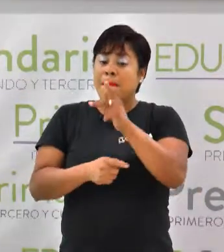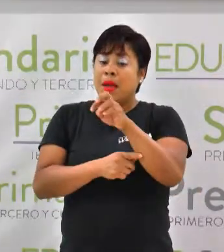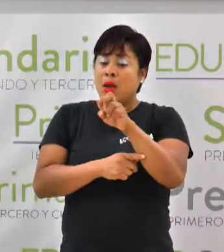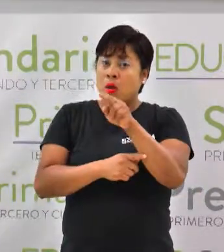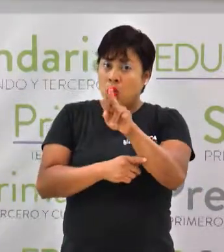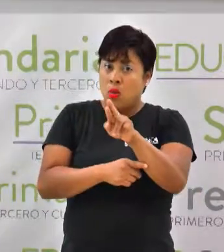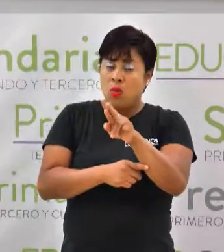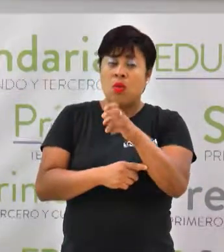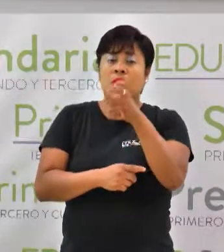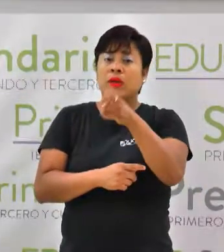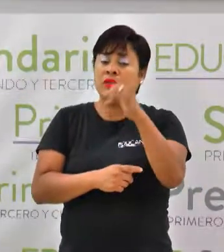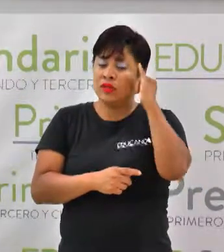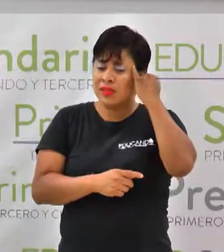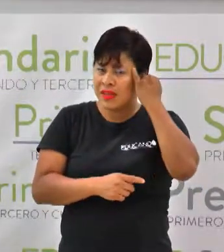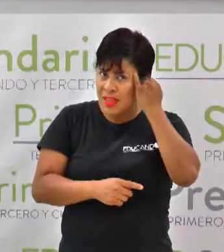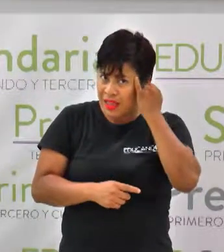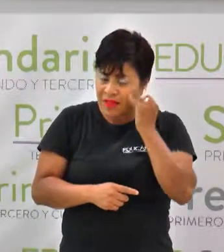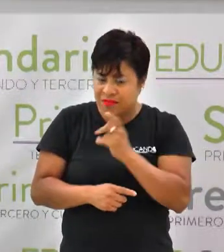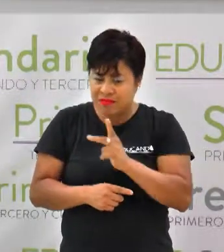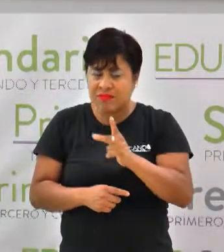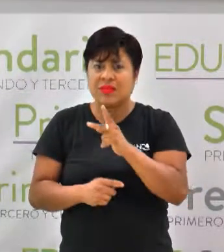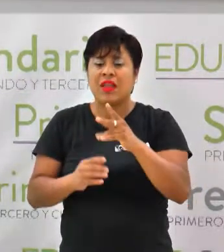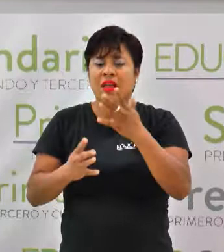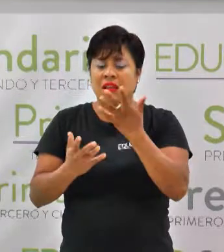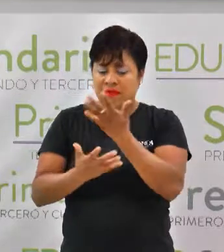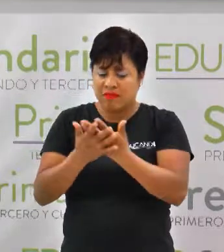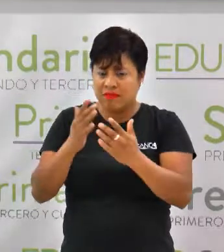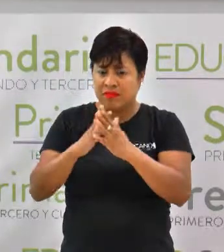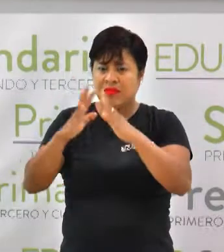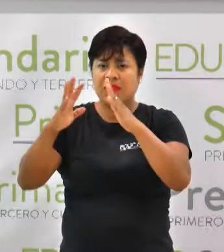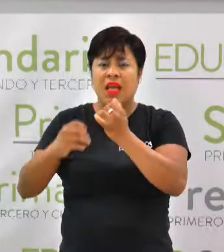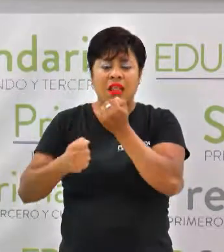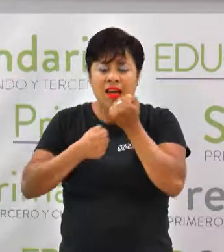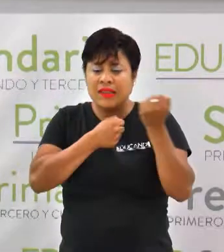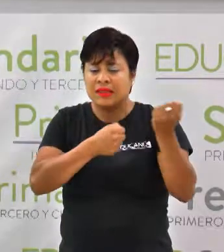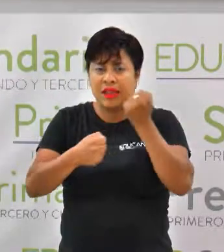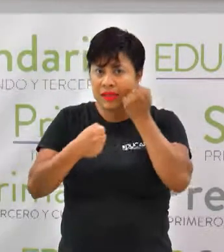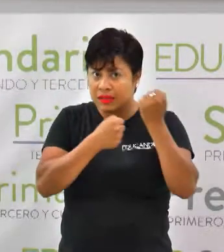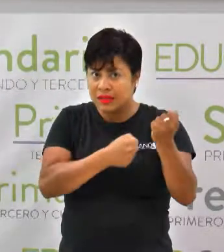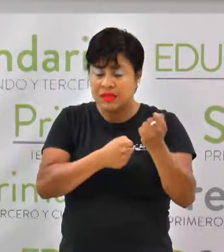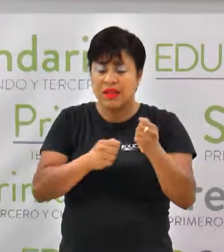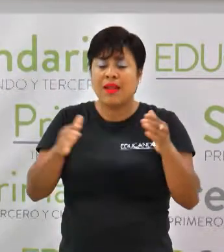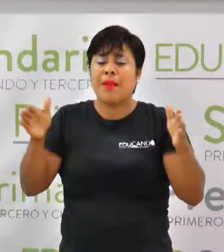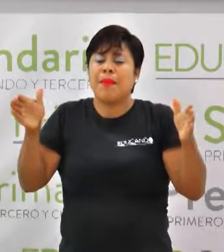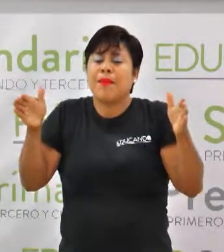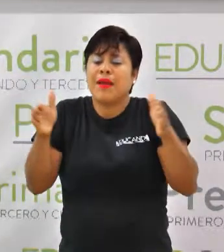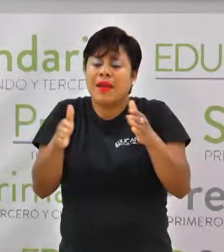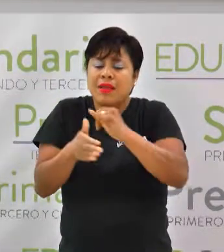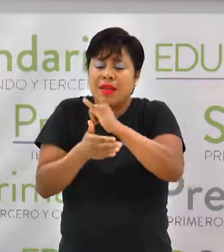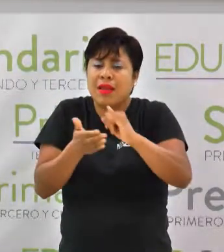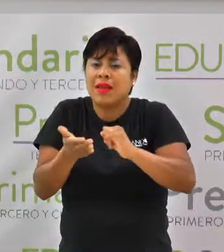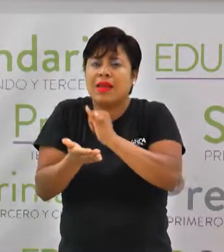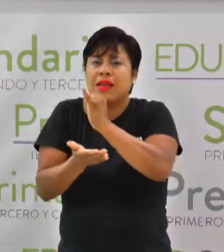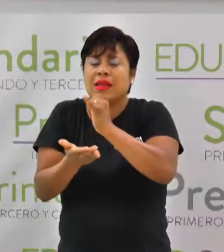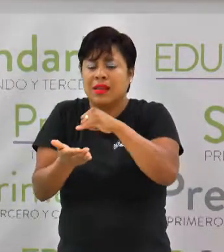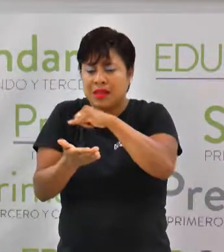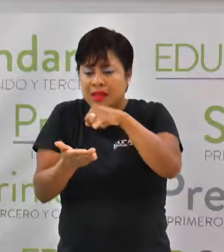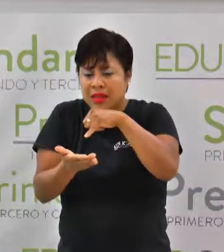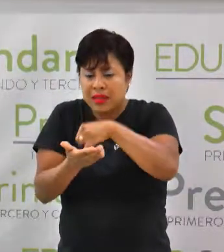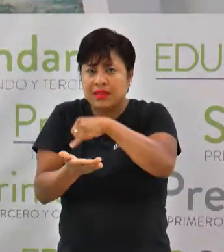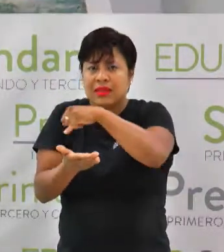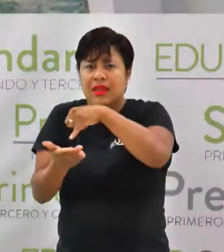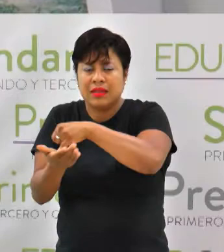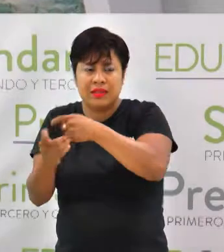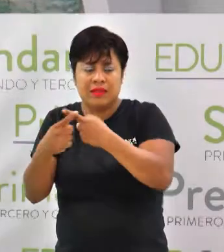En Perú, estos indígenas construyen chozas hechas de caña en las pequeñas islas del